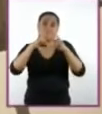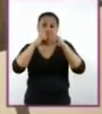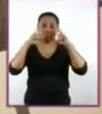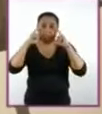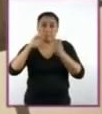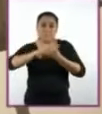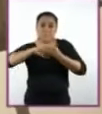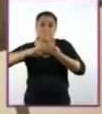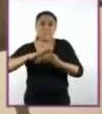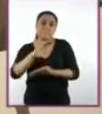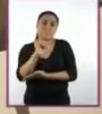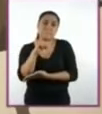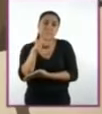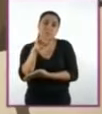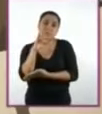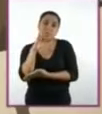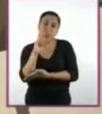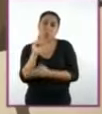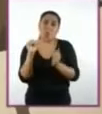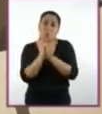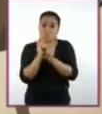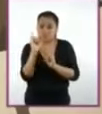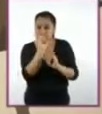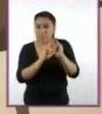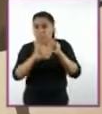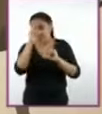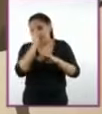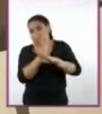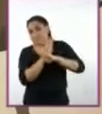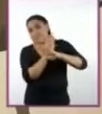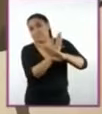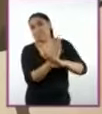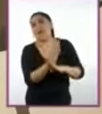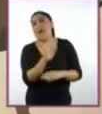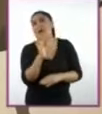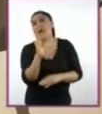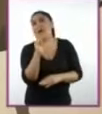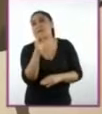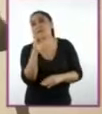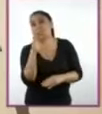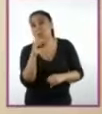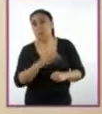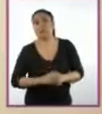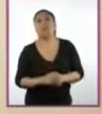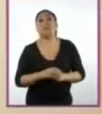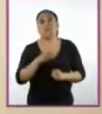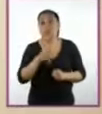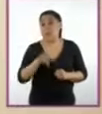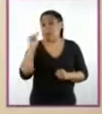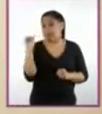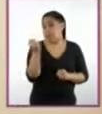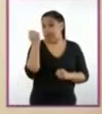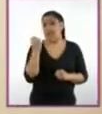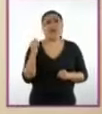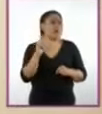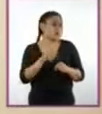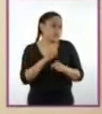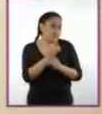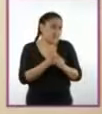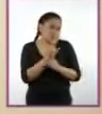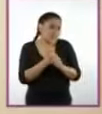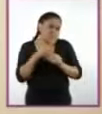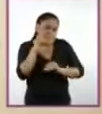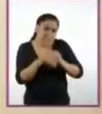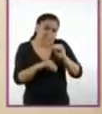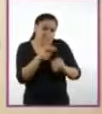en amoníaco y otros agentes químicos que neutralizaban el ácido de los gases. La tecnología mejoró rápidamente,